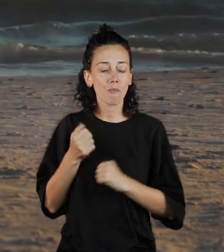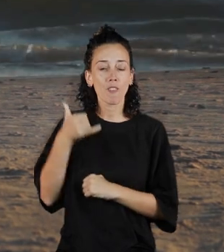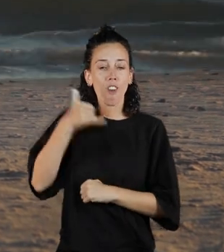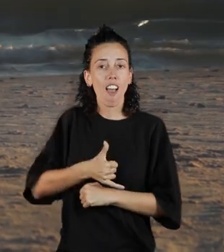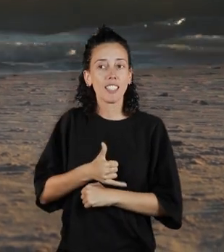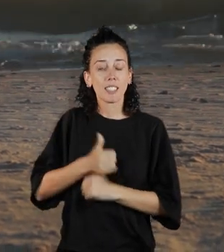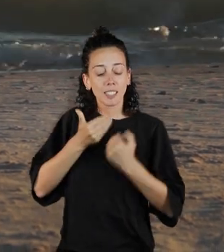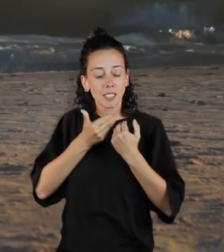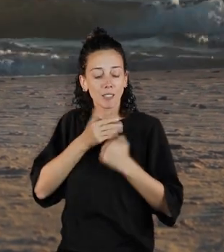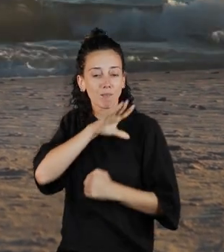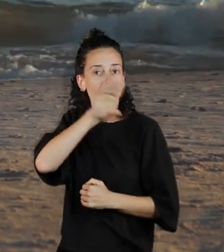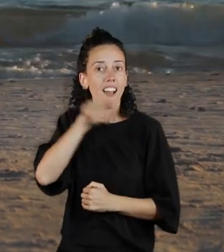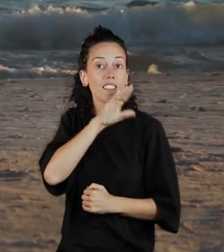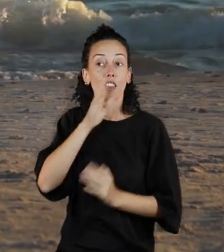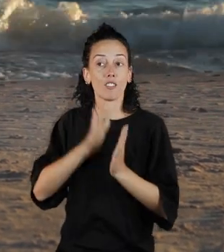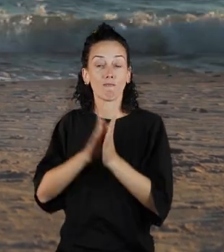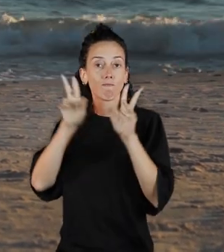cómo siento el miedo cuando tengo que